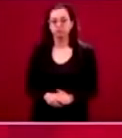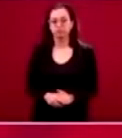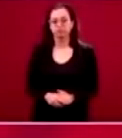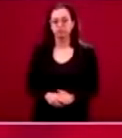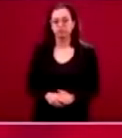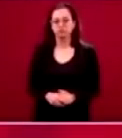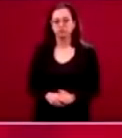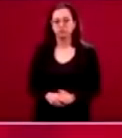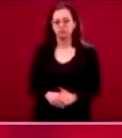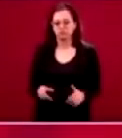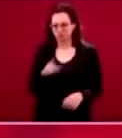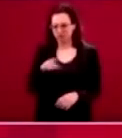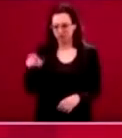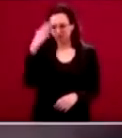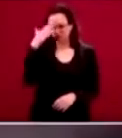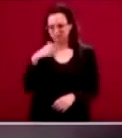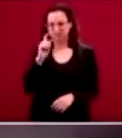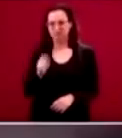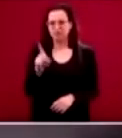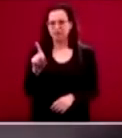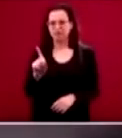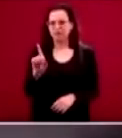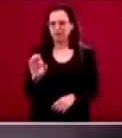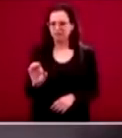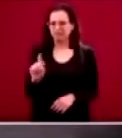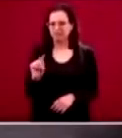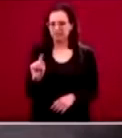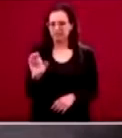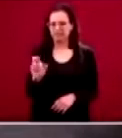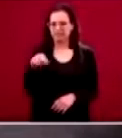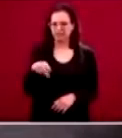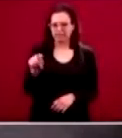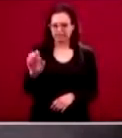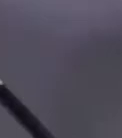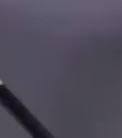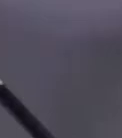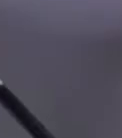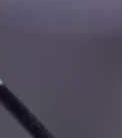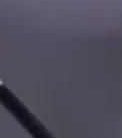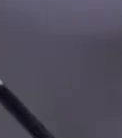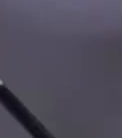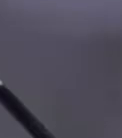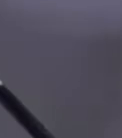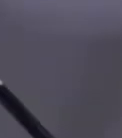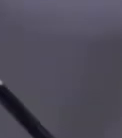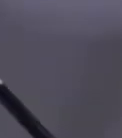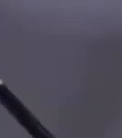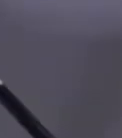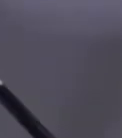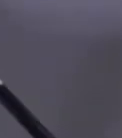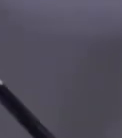incluso el tema de la del coronavirus generó mayores problemas, hay miles de infectados, cientos de muertos y